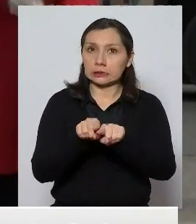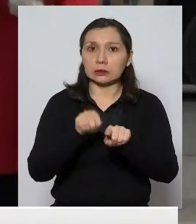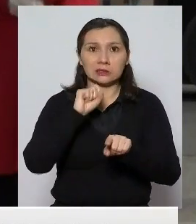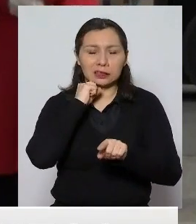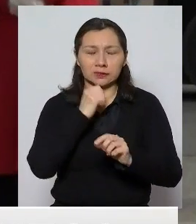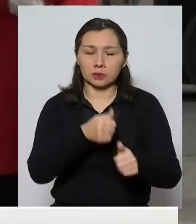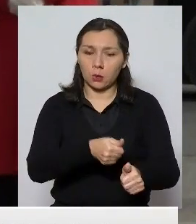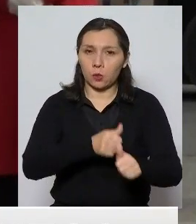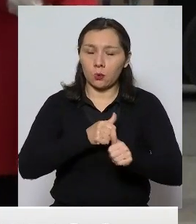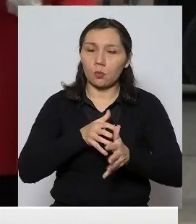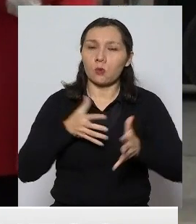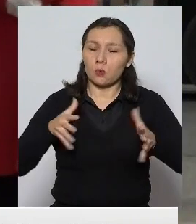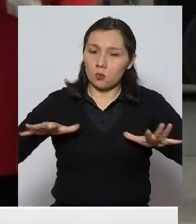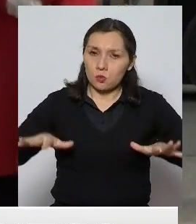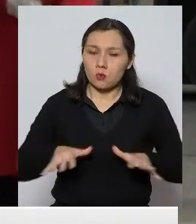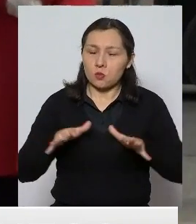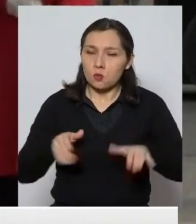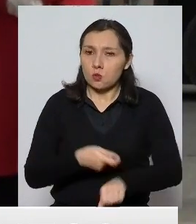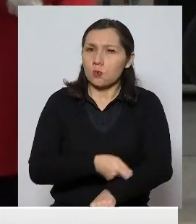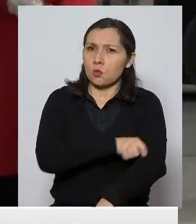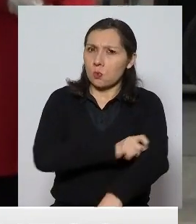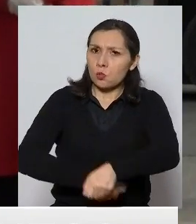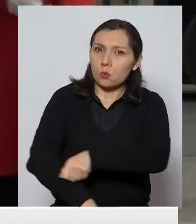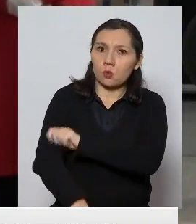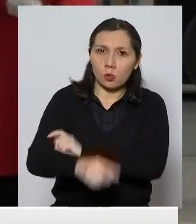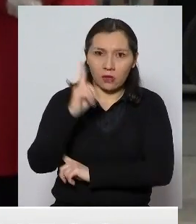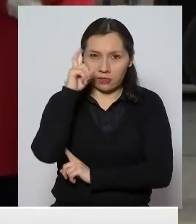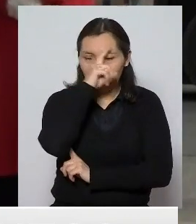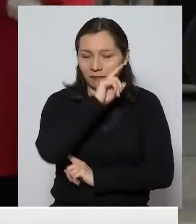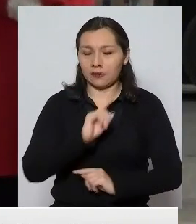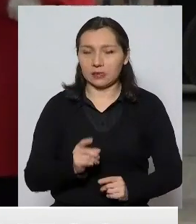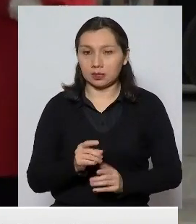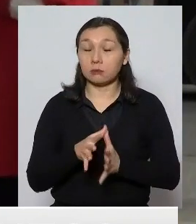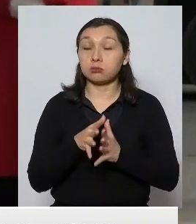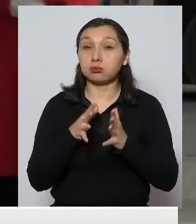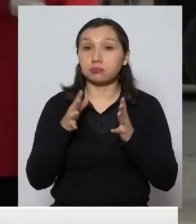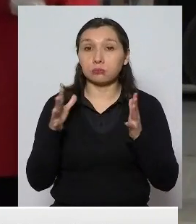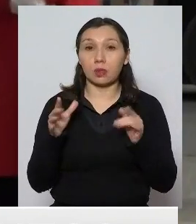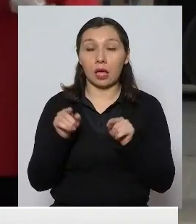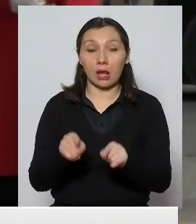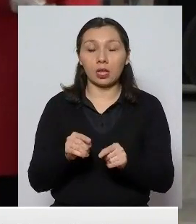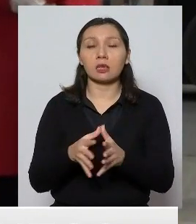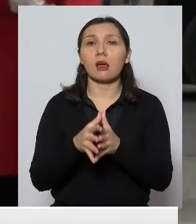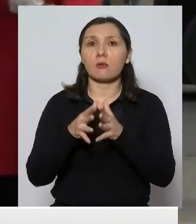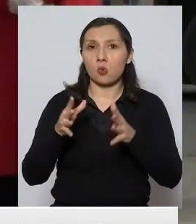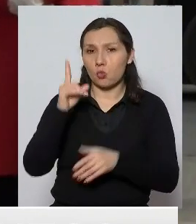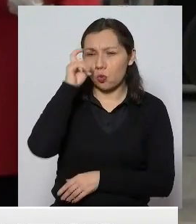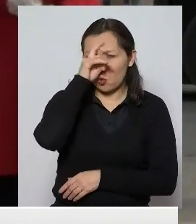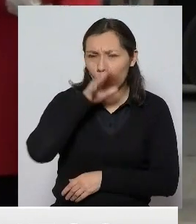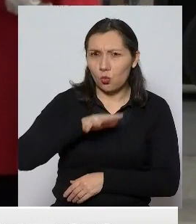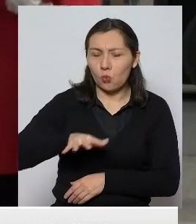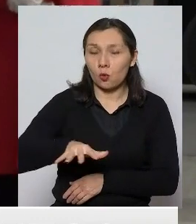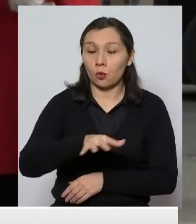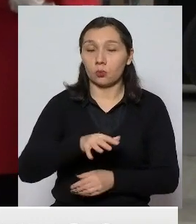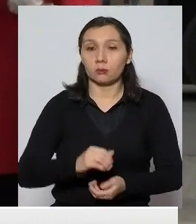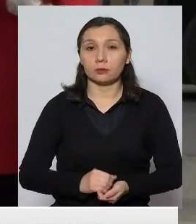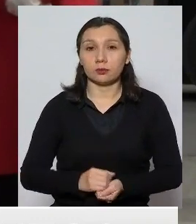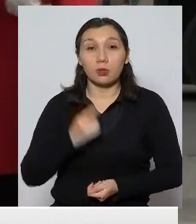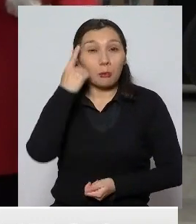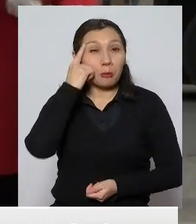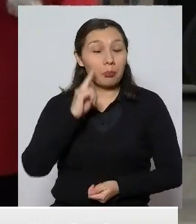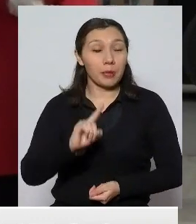desafío, un esfuerzo, una tarea muy difícil, gigantesca, llena de dificultades.